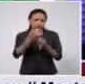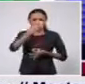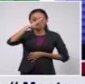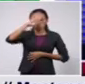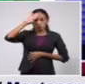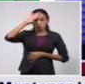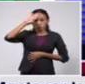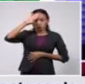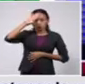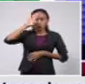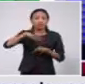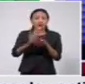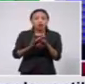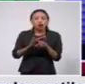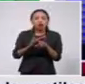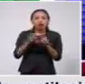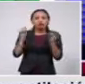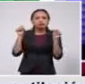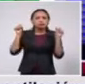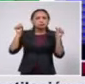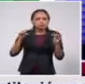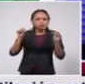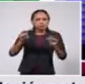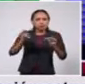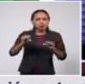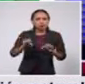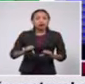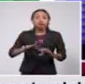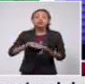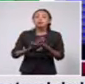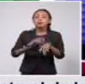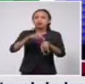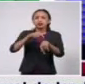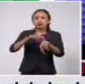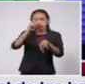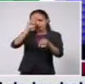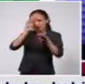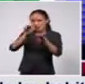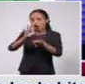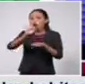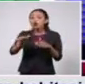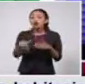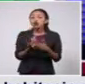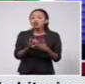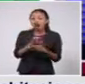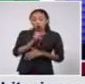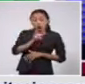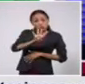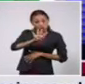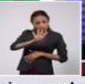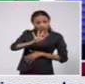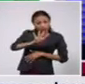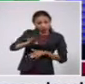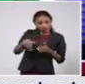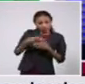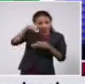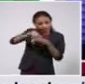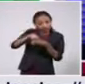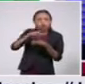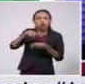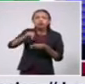fue empeorando y después de una estadía de 8 días ingresado, 4 de ellos en